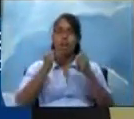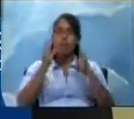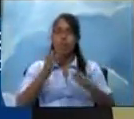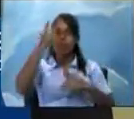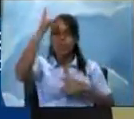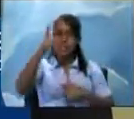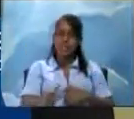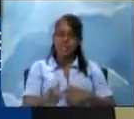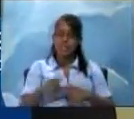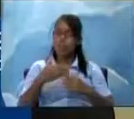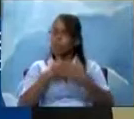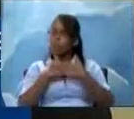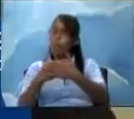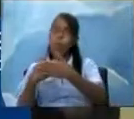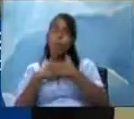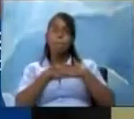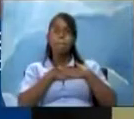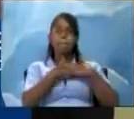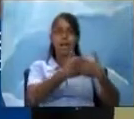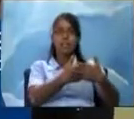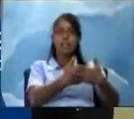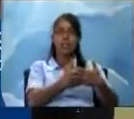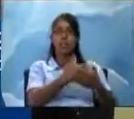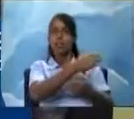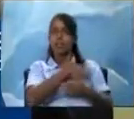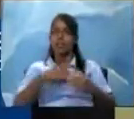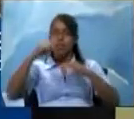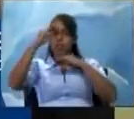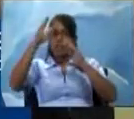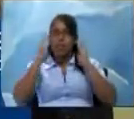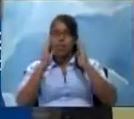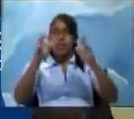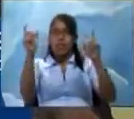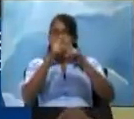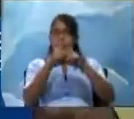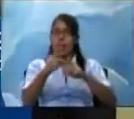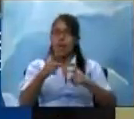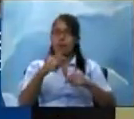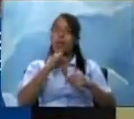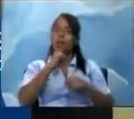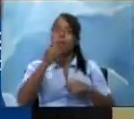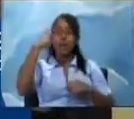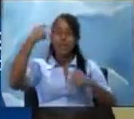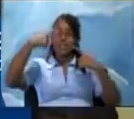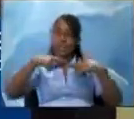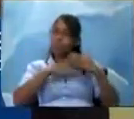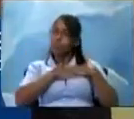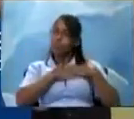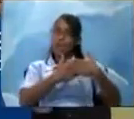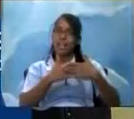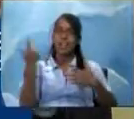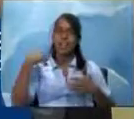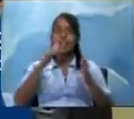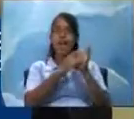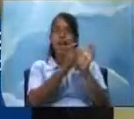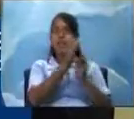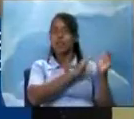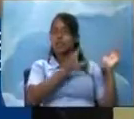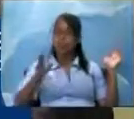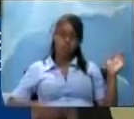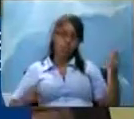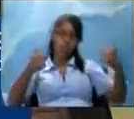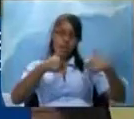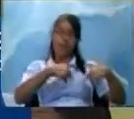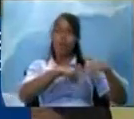Salvador y ser humanitario. Y quiero resaltar esta palabra humanitario, y es que para ser humanitario hay que tener a